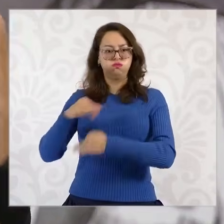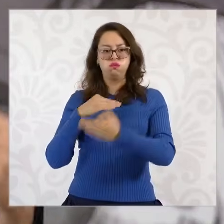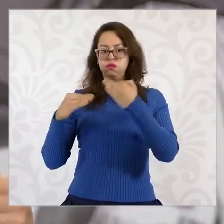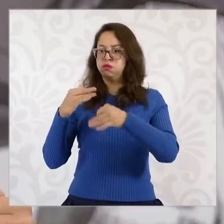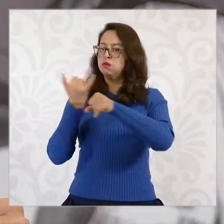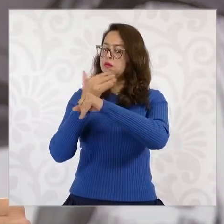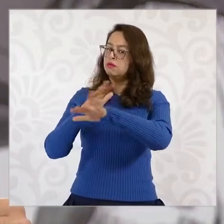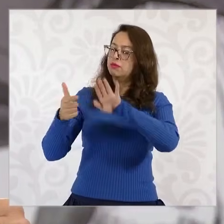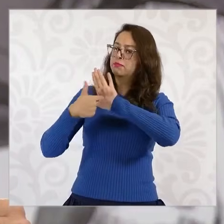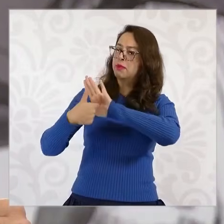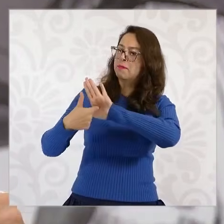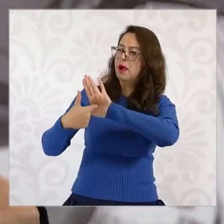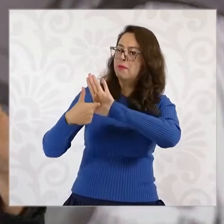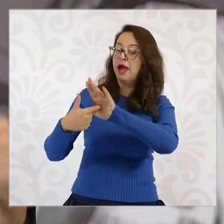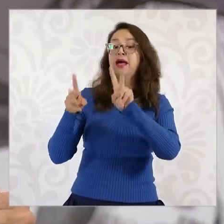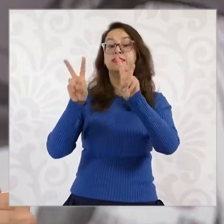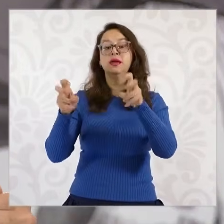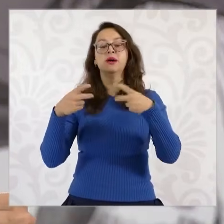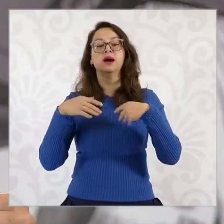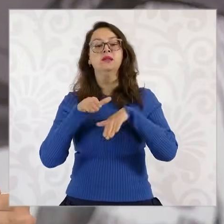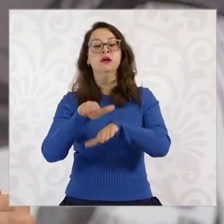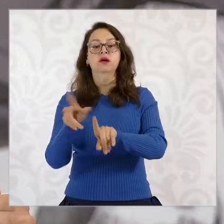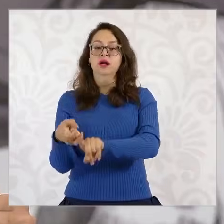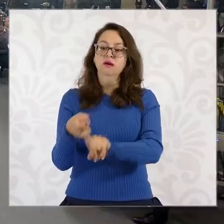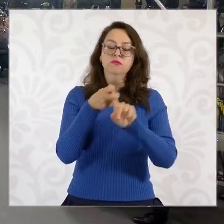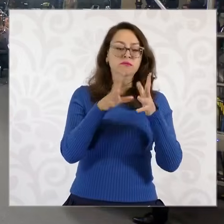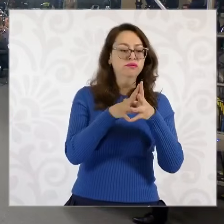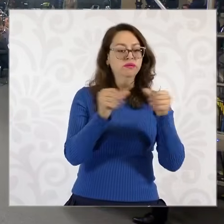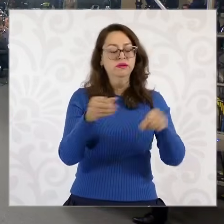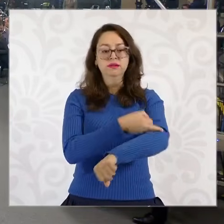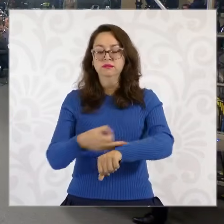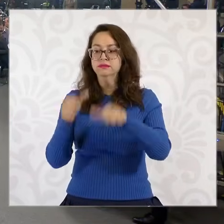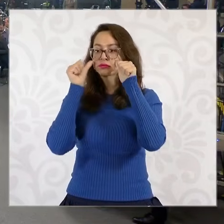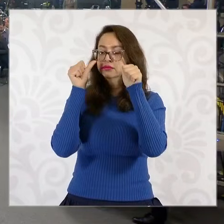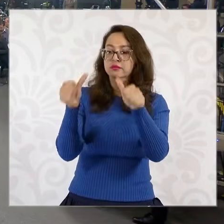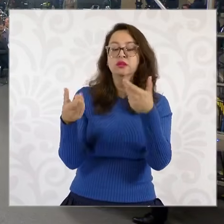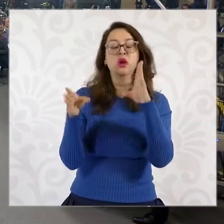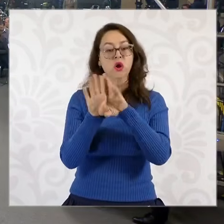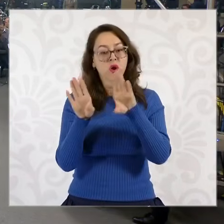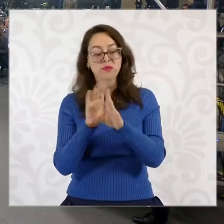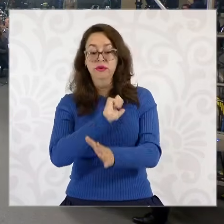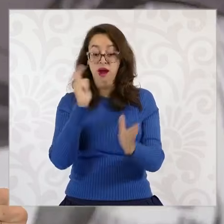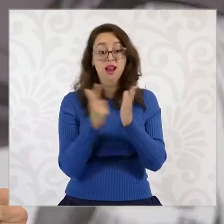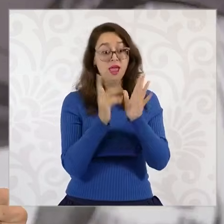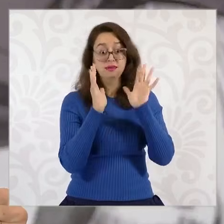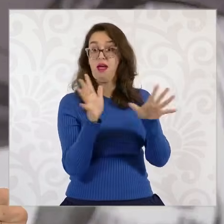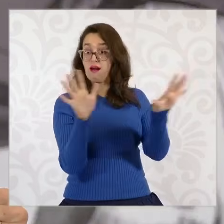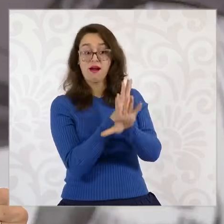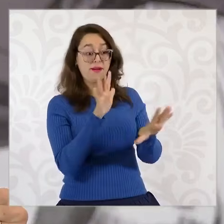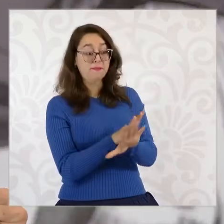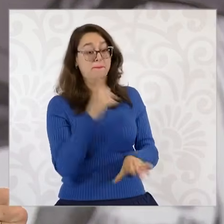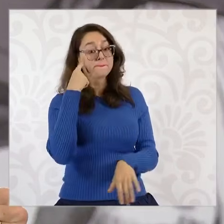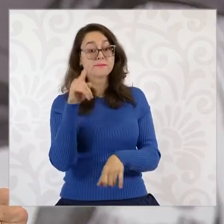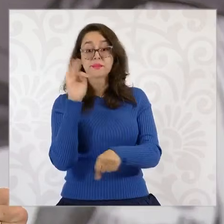informarles lo que se está haciendo en el tema de desaparecidos, cómo atendemos a las familias, cómo cambiamos la ley para poder